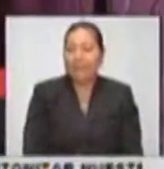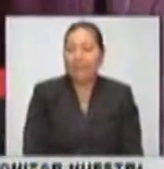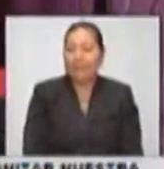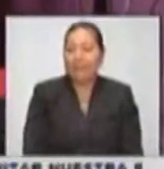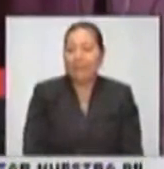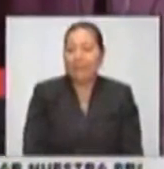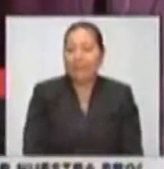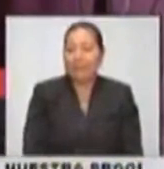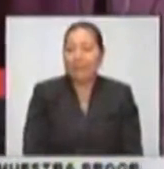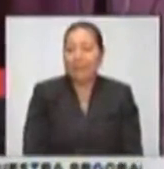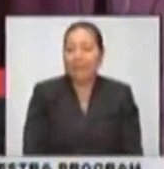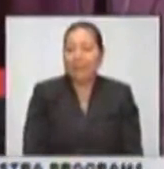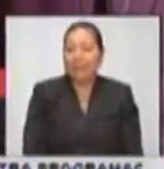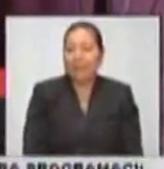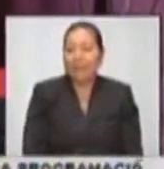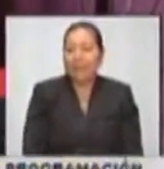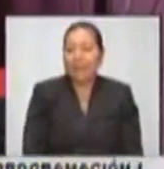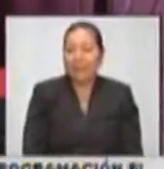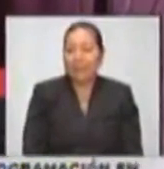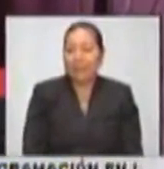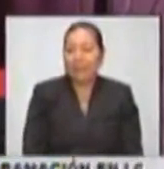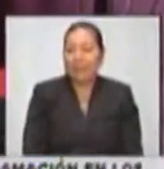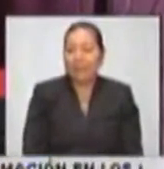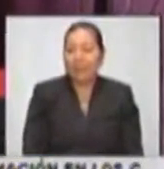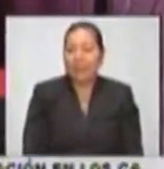Le cedo la palabra a la congresista Luz Salgado.